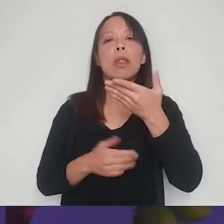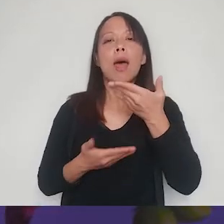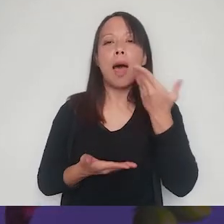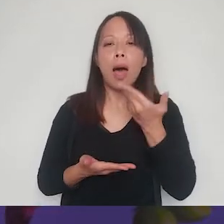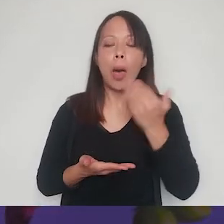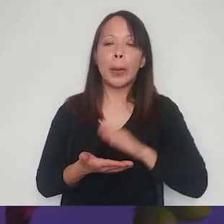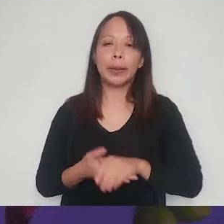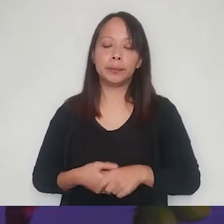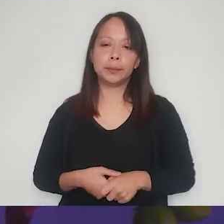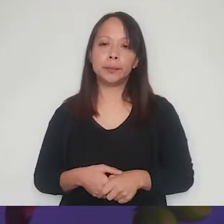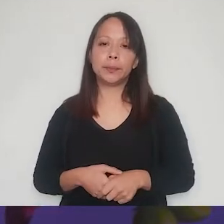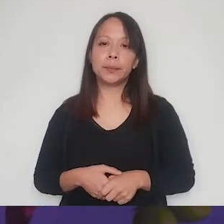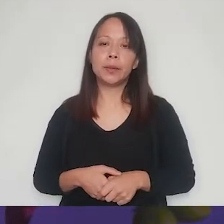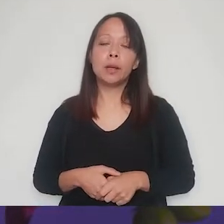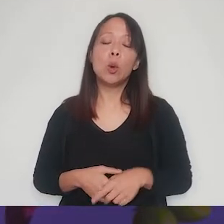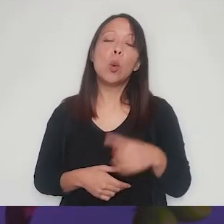de esta introducción.